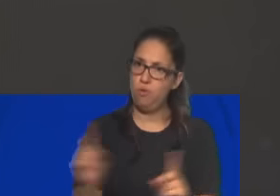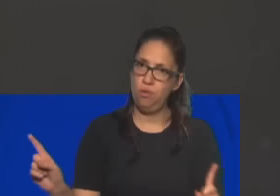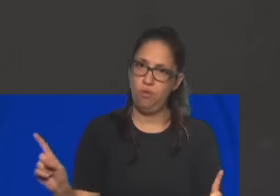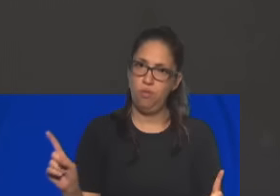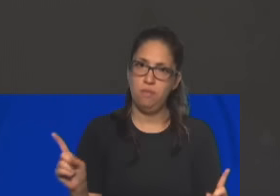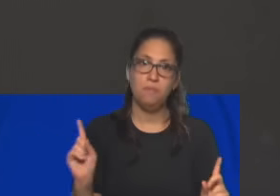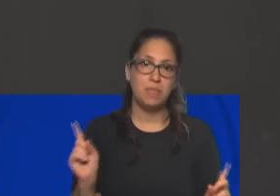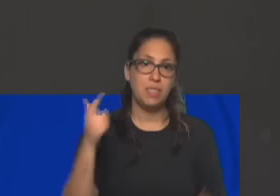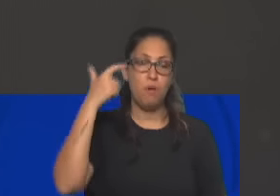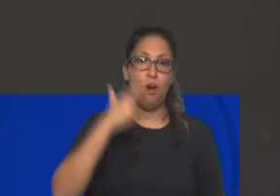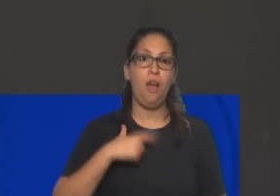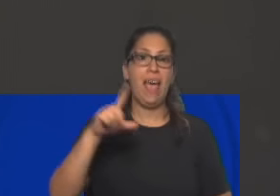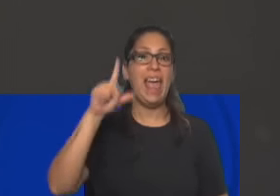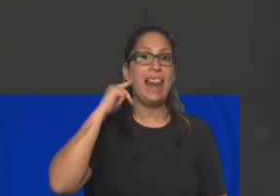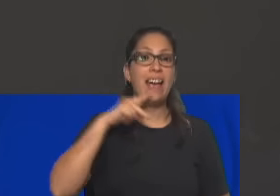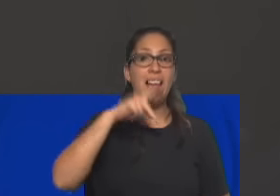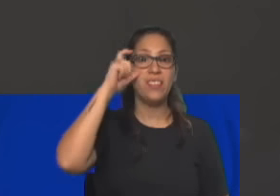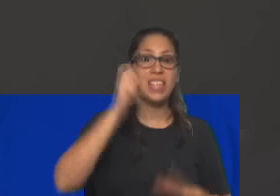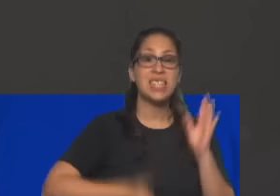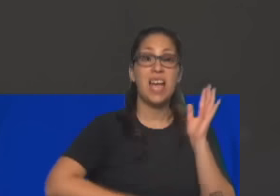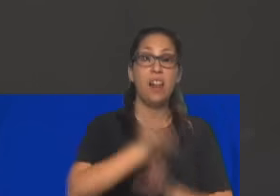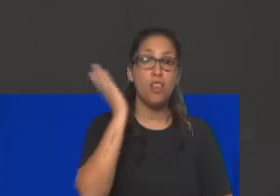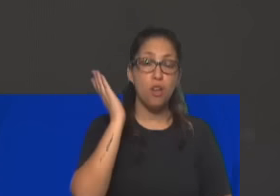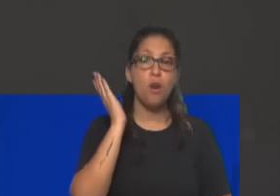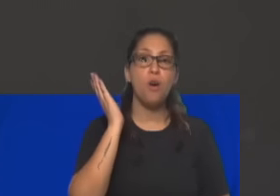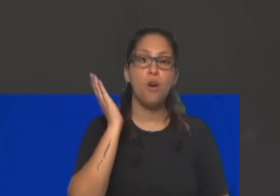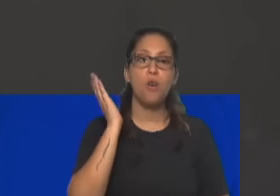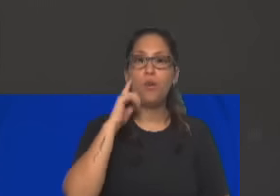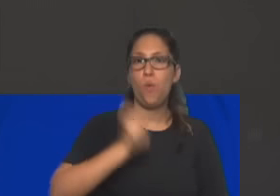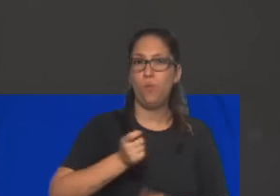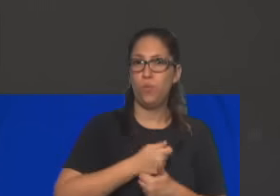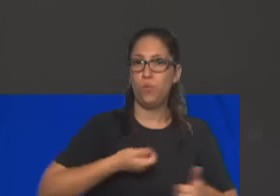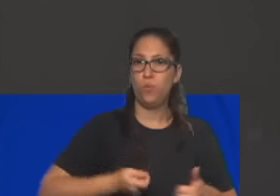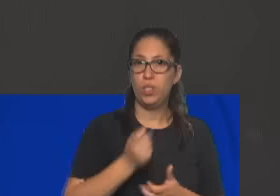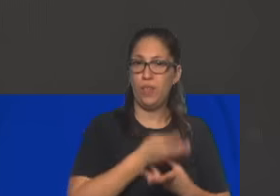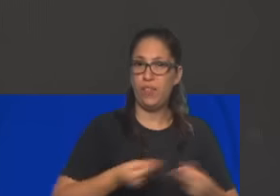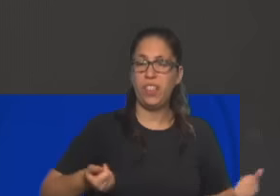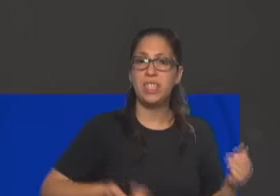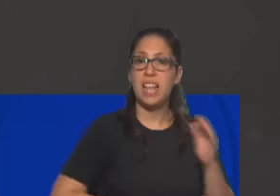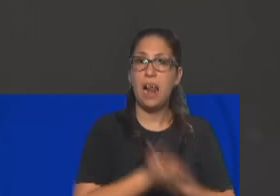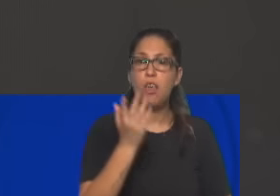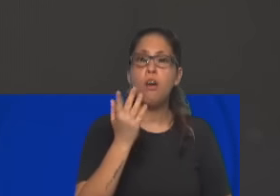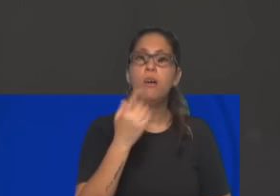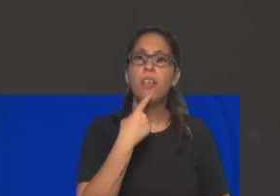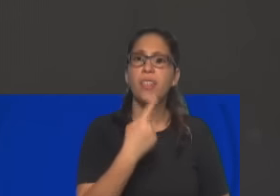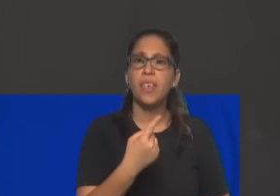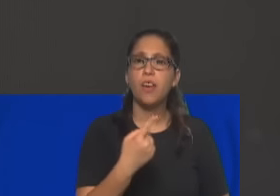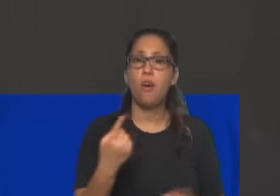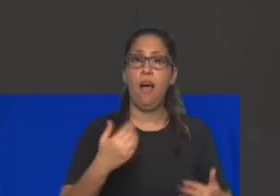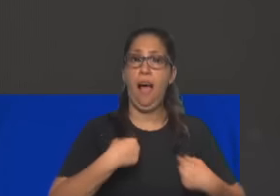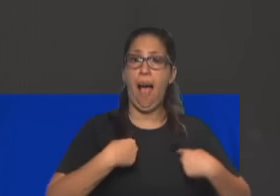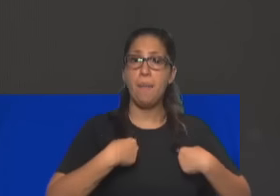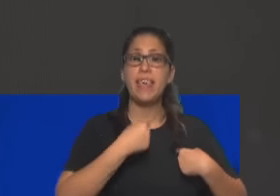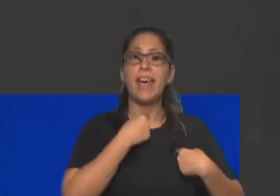propio elegante dijo cuando salió y lo lo venía mencionando eh durante el tiempo que duró el proceso es a mí me